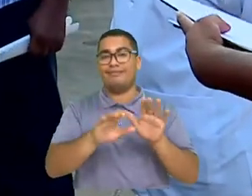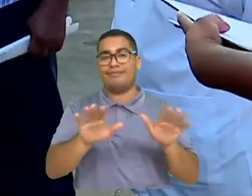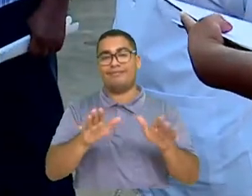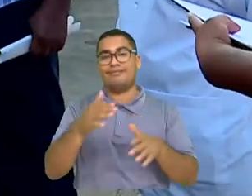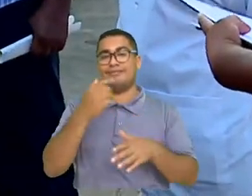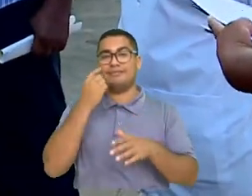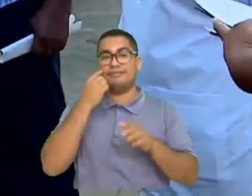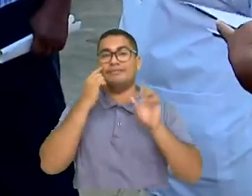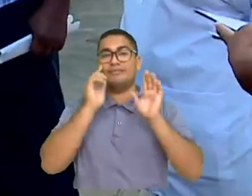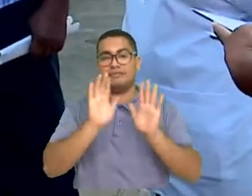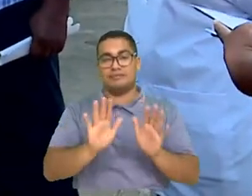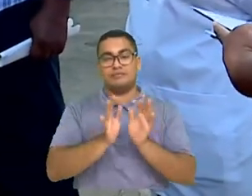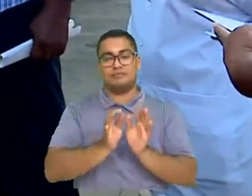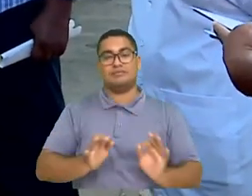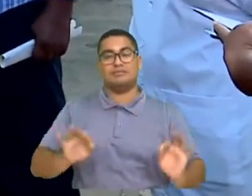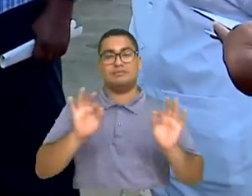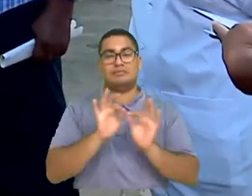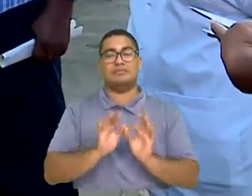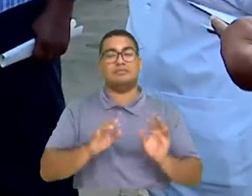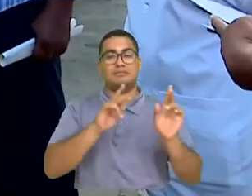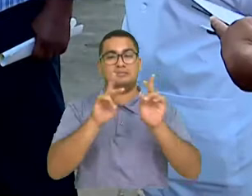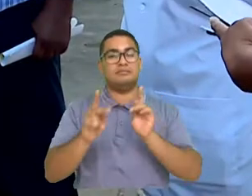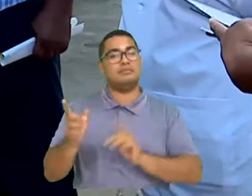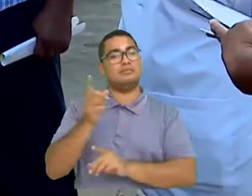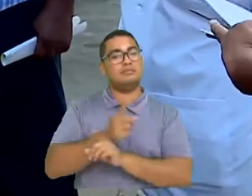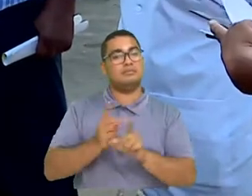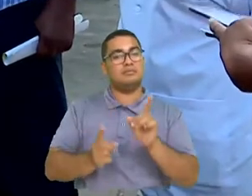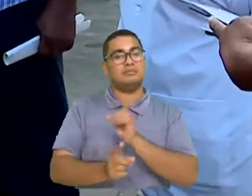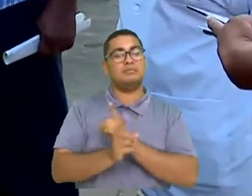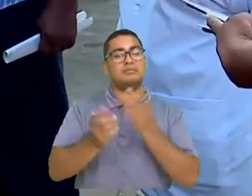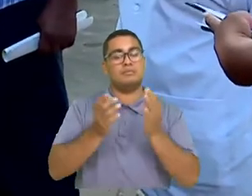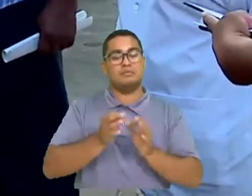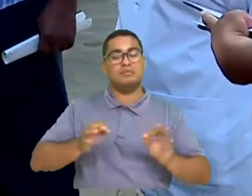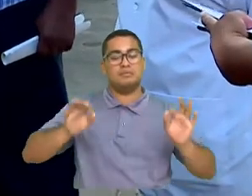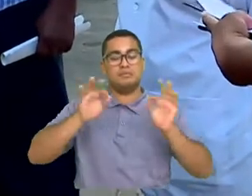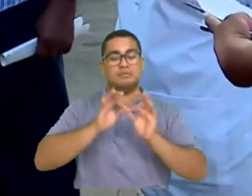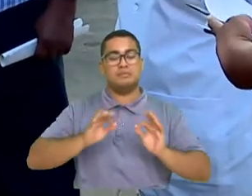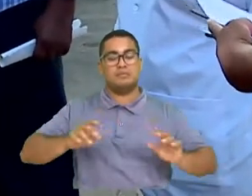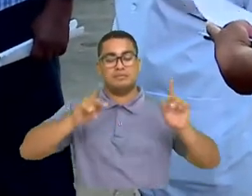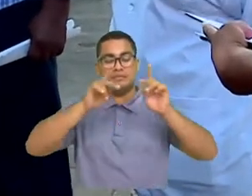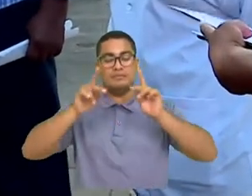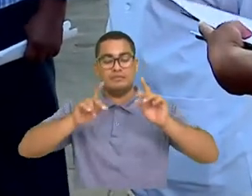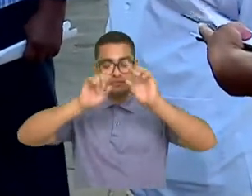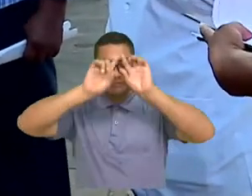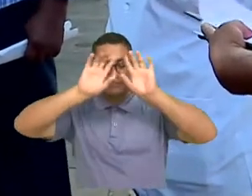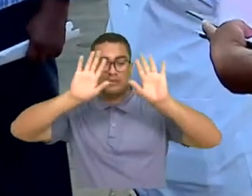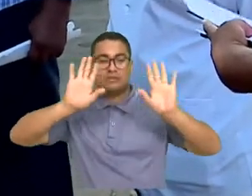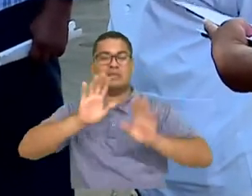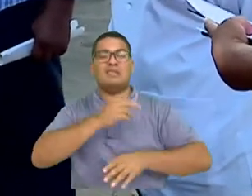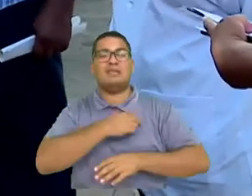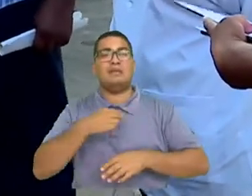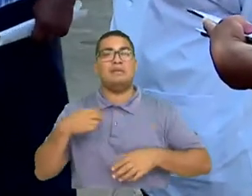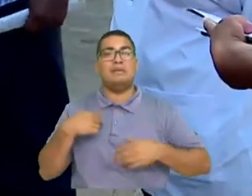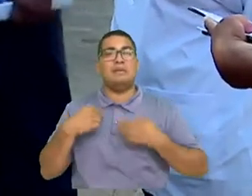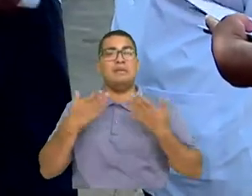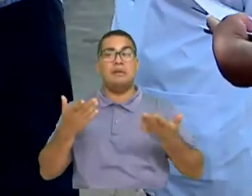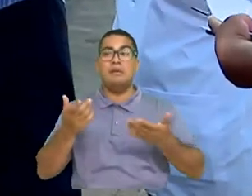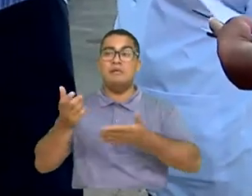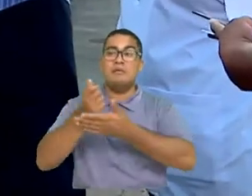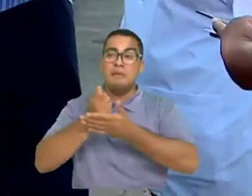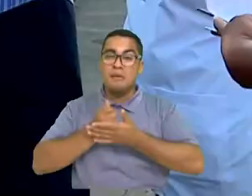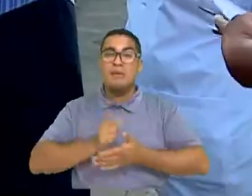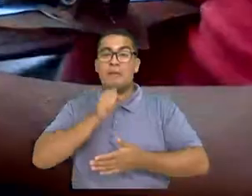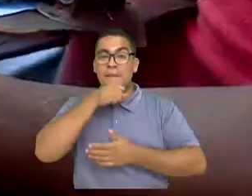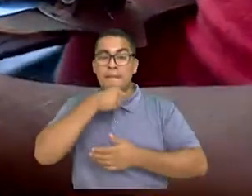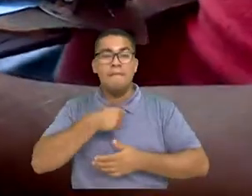cuidado y debemos estar muy claros de qué es lo que se está haciendo en favor de nosotros y de toda